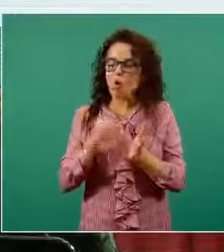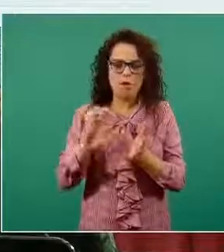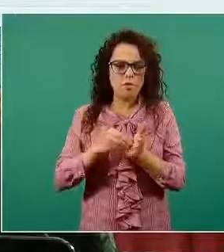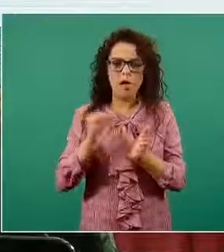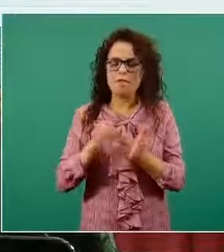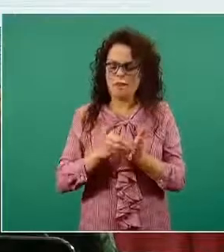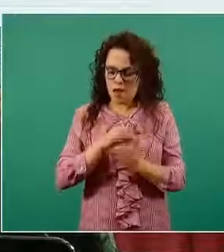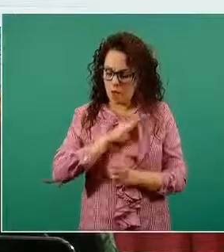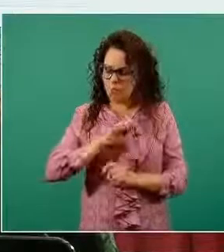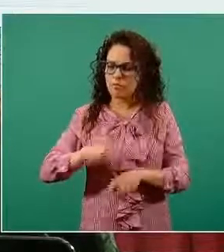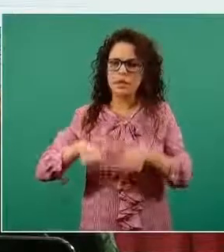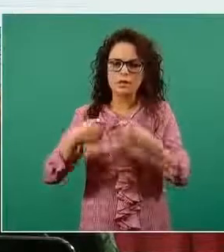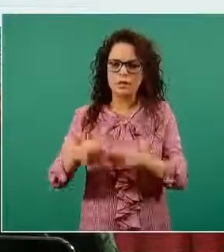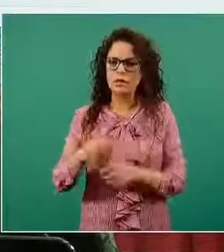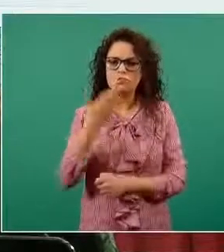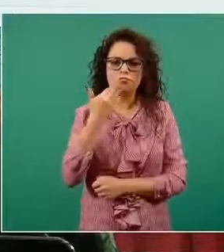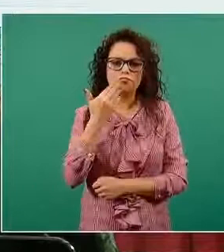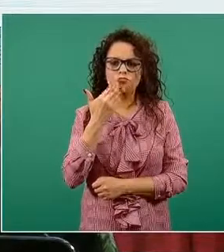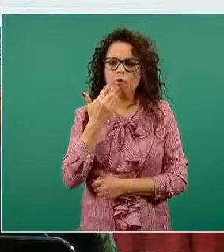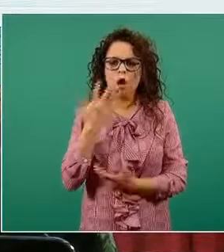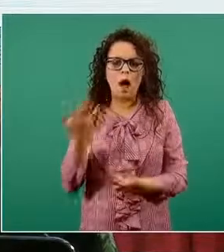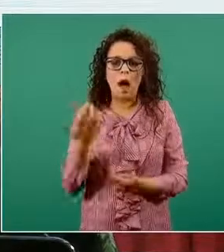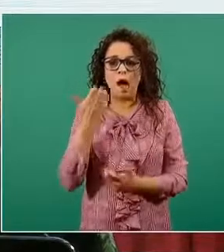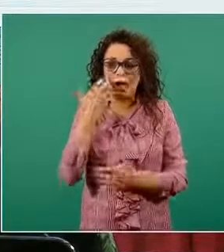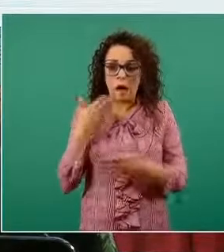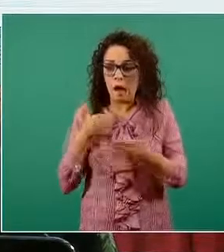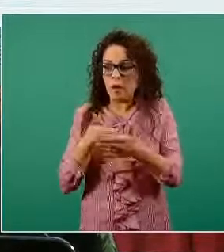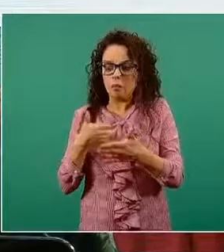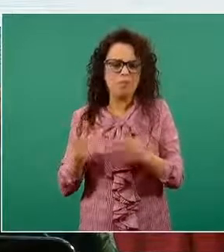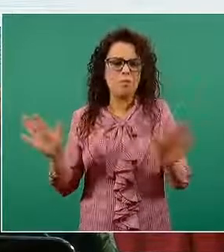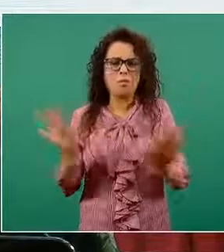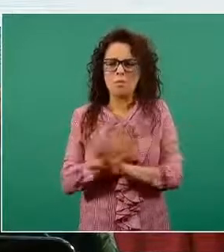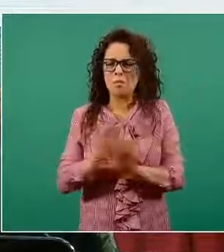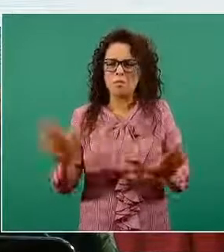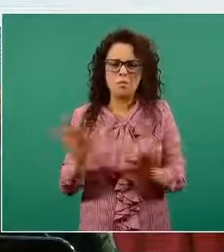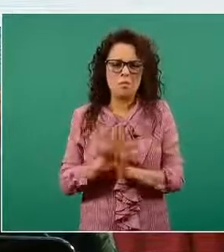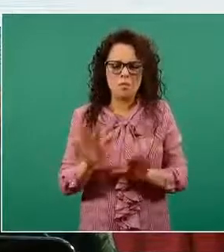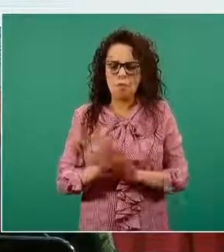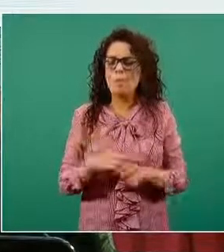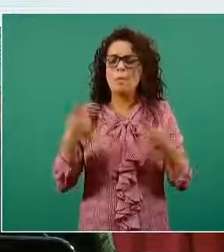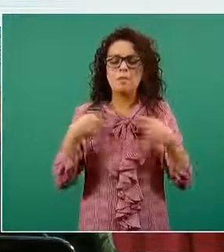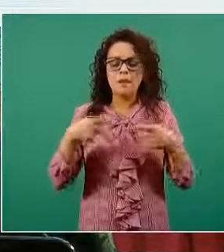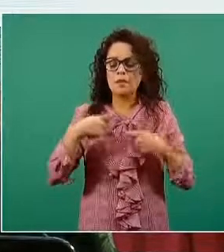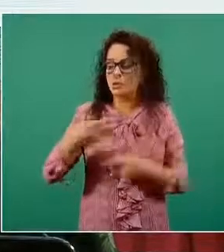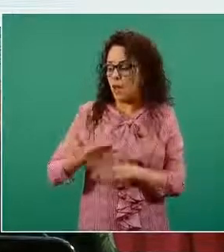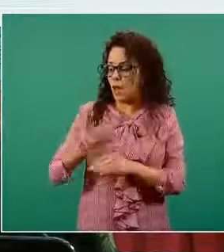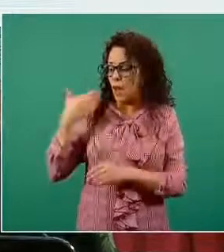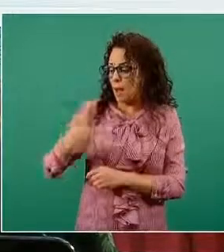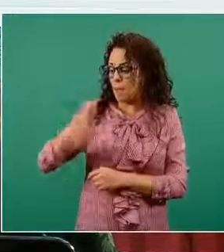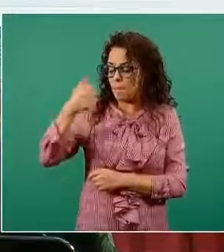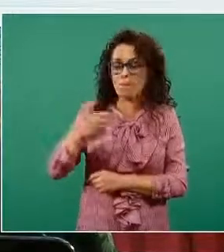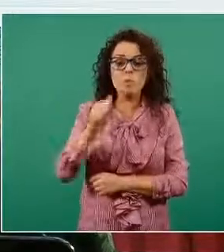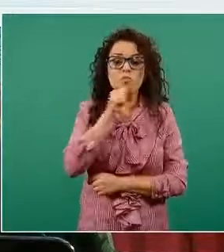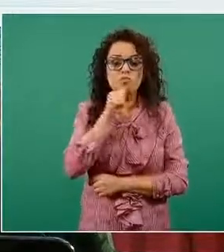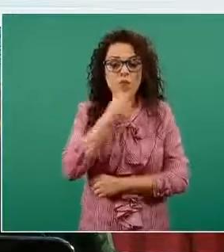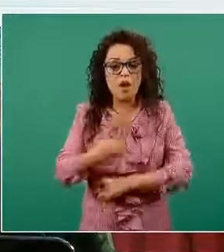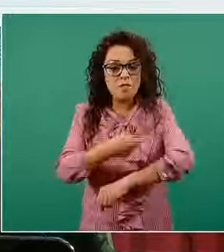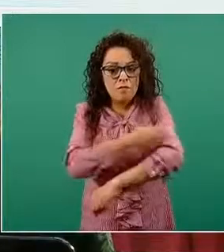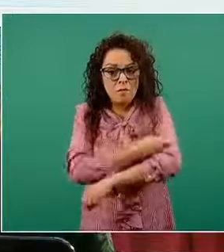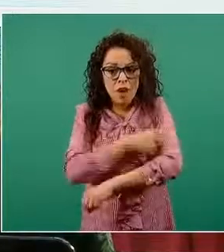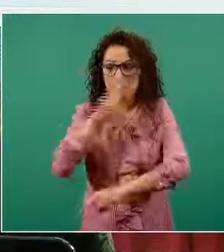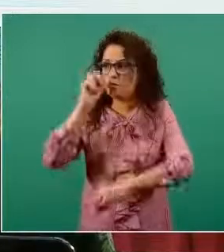hay límite de edad. Cualquier persona que no se haya vacunado en la primera ronda cuando le tocaba a su grupo de